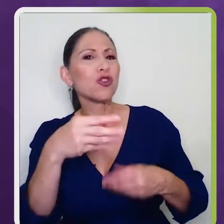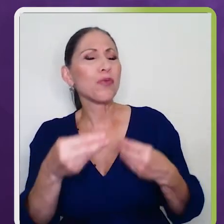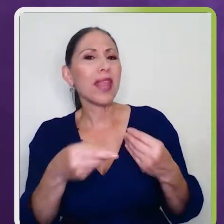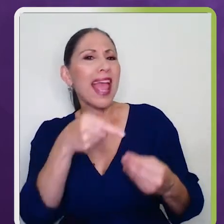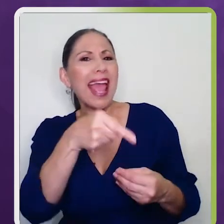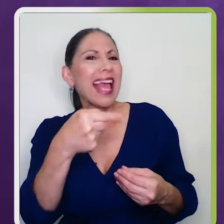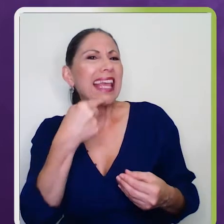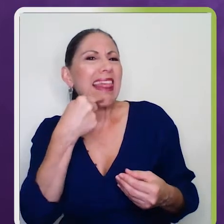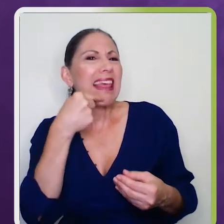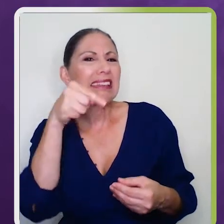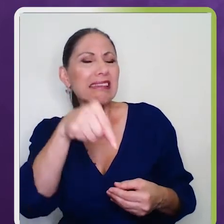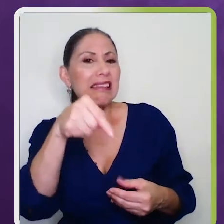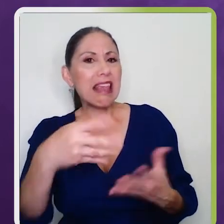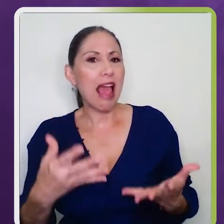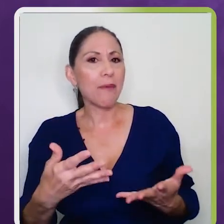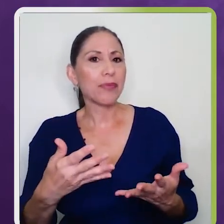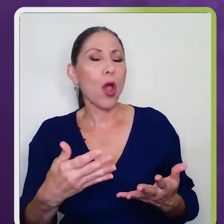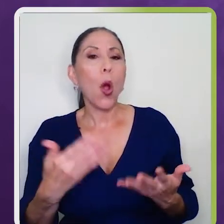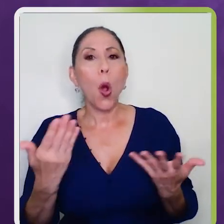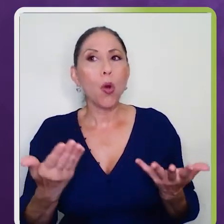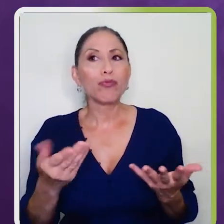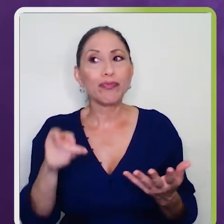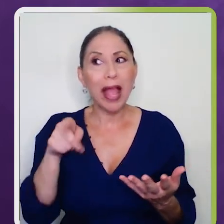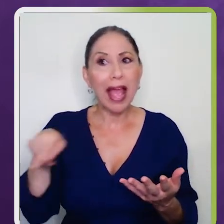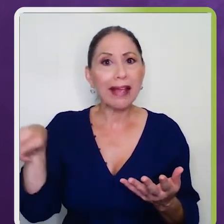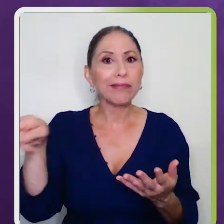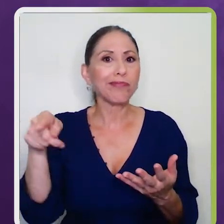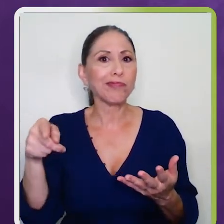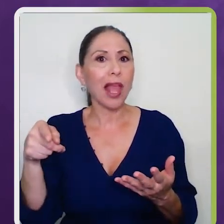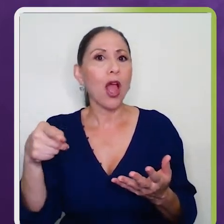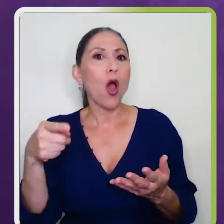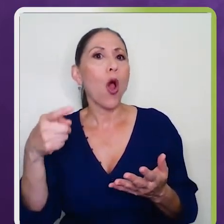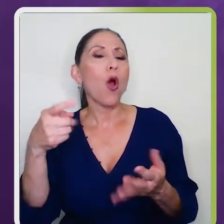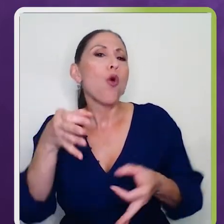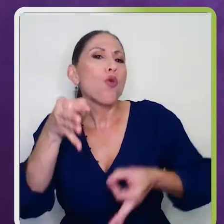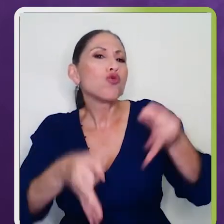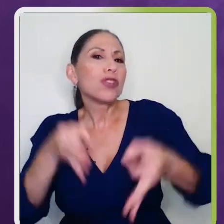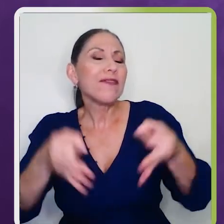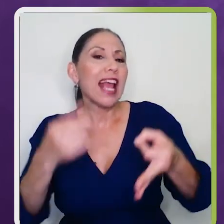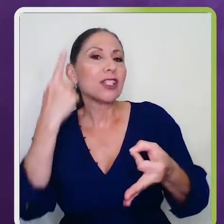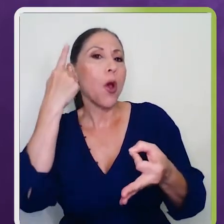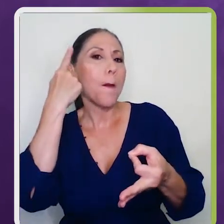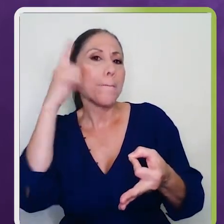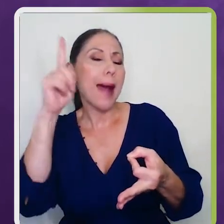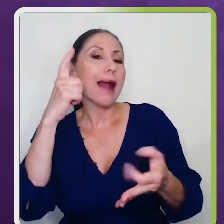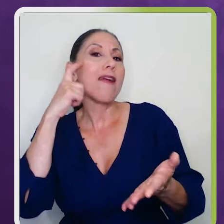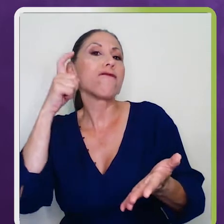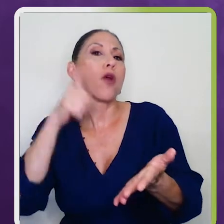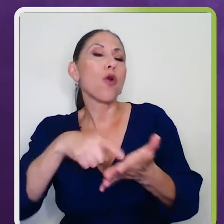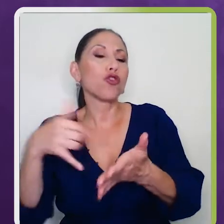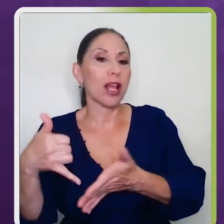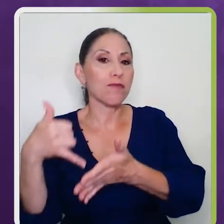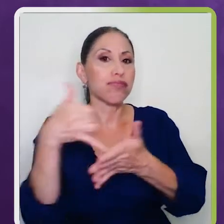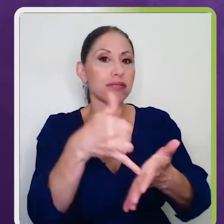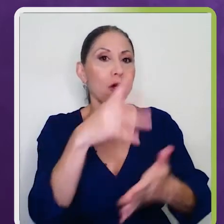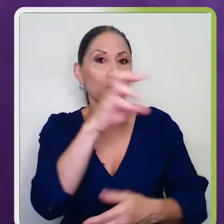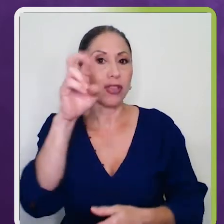reseña o cuál es la justificación que dan para reconocer a Costa Rica como este destino accesible.